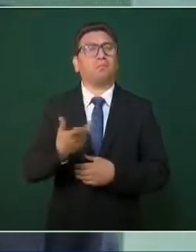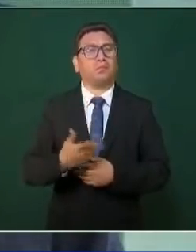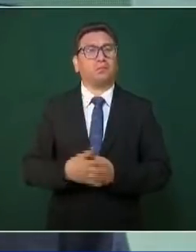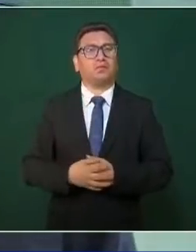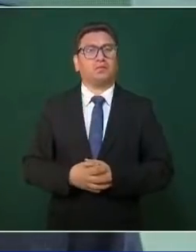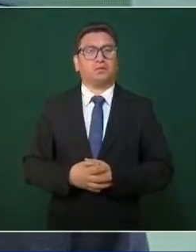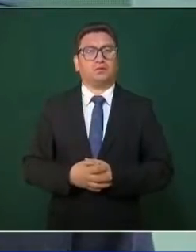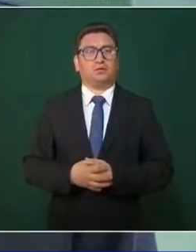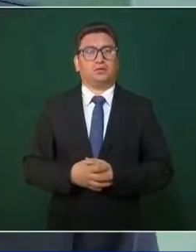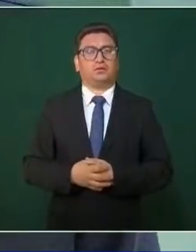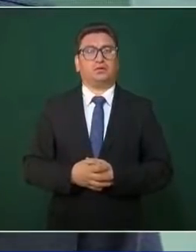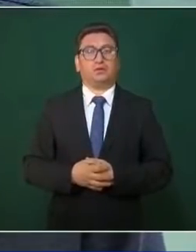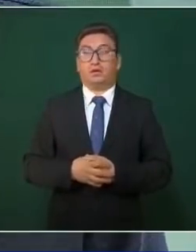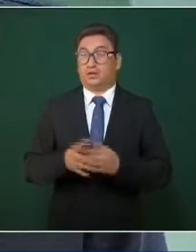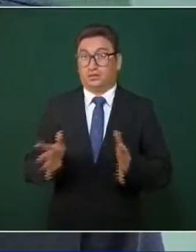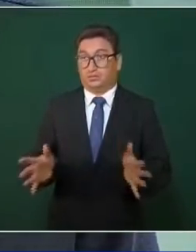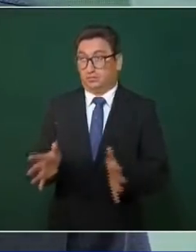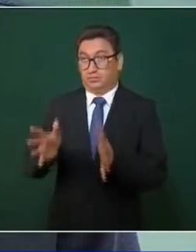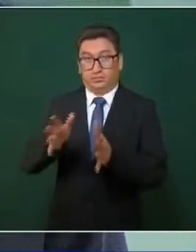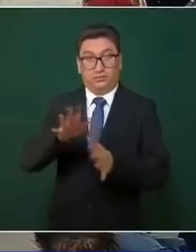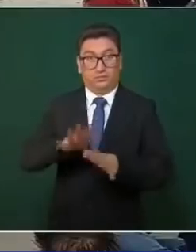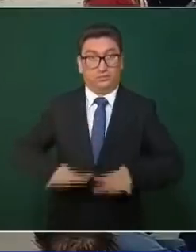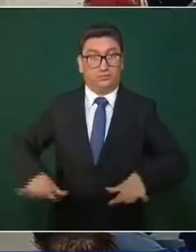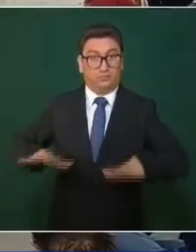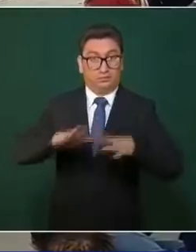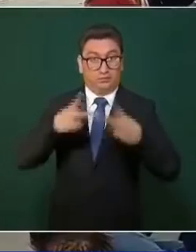que se haya promovido para beneficio del pueblo.